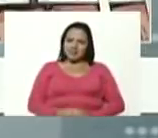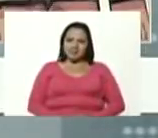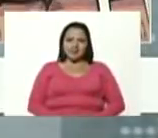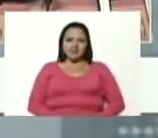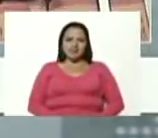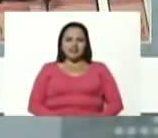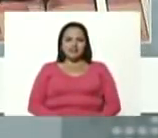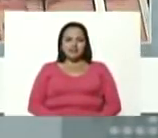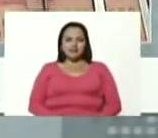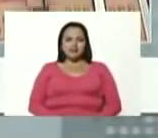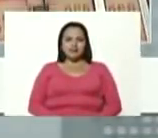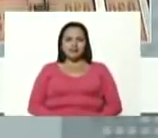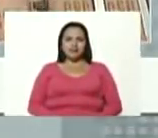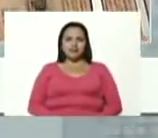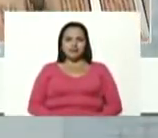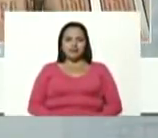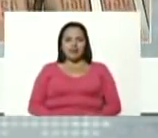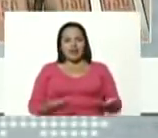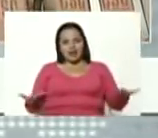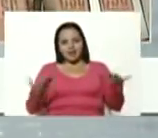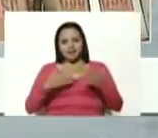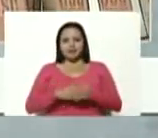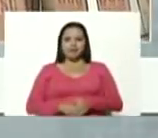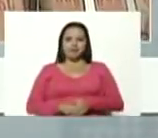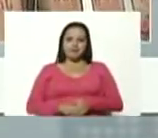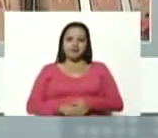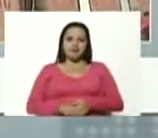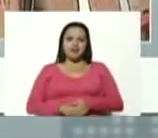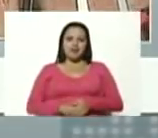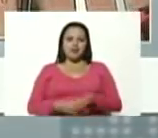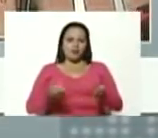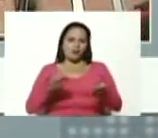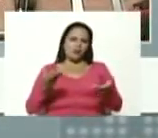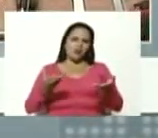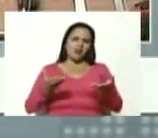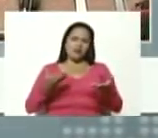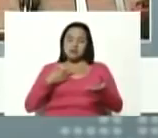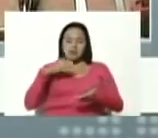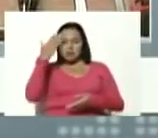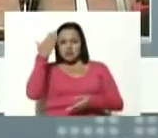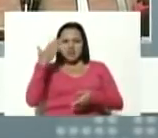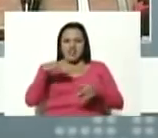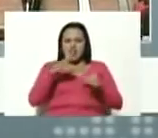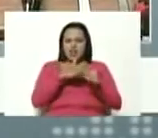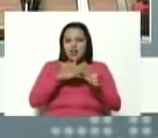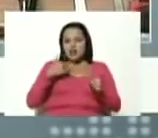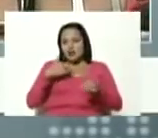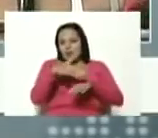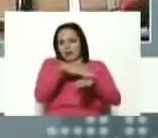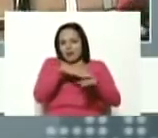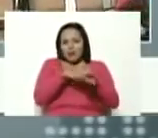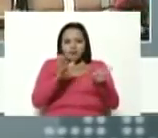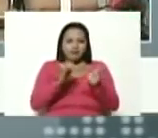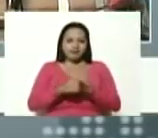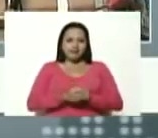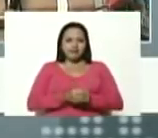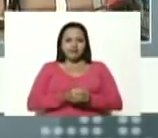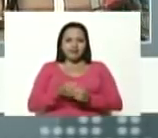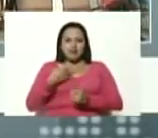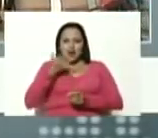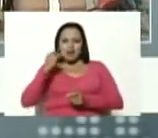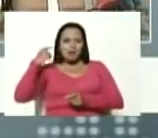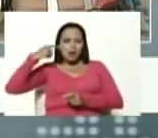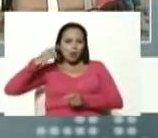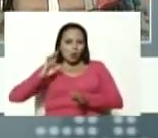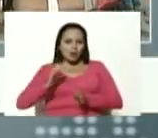¡Atrévete! Bueno, valga el comentario. Un comentario no tiene mucho sentido, ¿verdad? No sé de dónde lo saqué. Pido perdón. Estoy como loco.